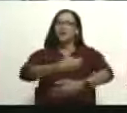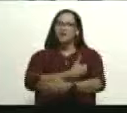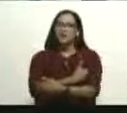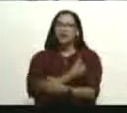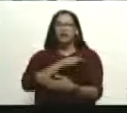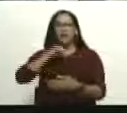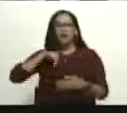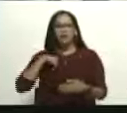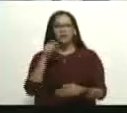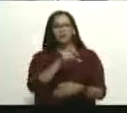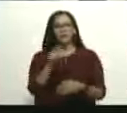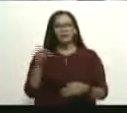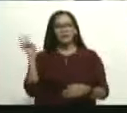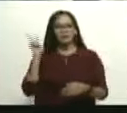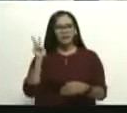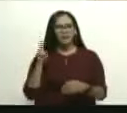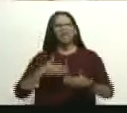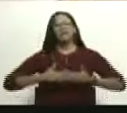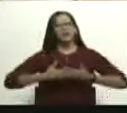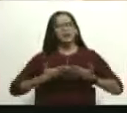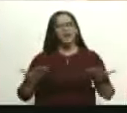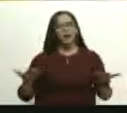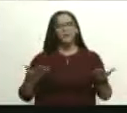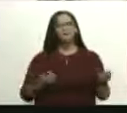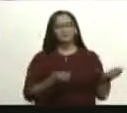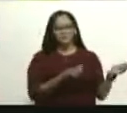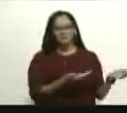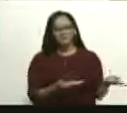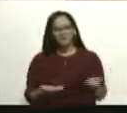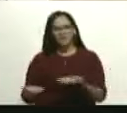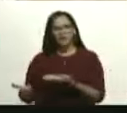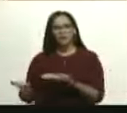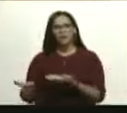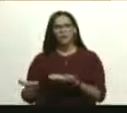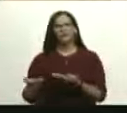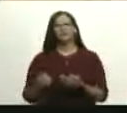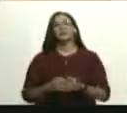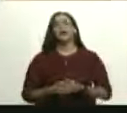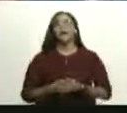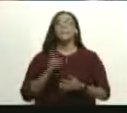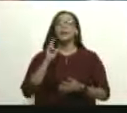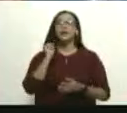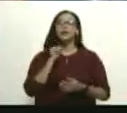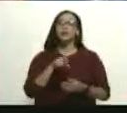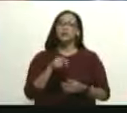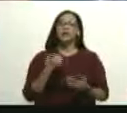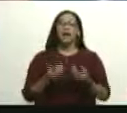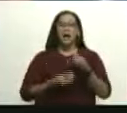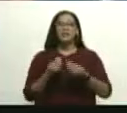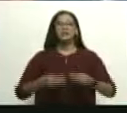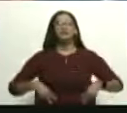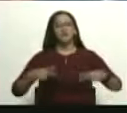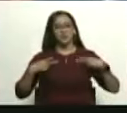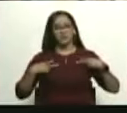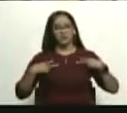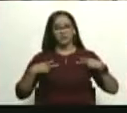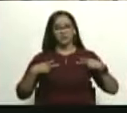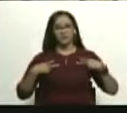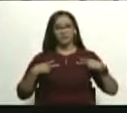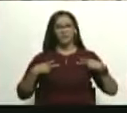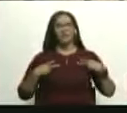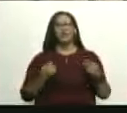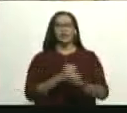nuestros connacionales, le damos esa bienvenida calurosa para que rehagan su vida. Por supuesto